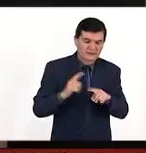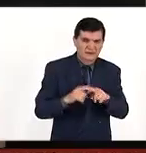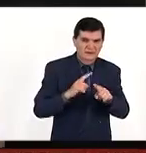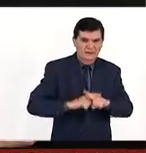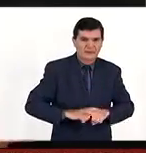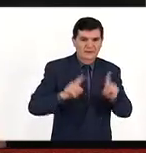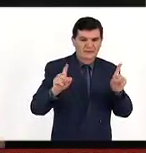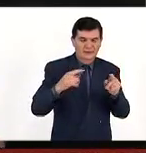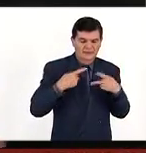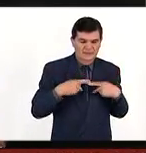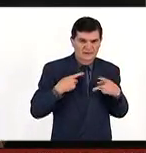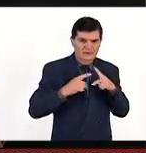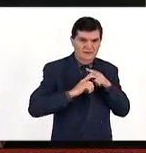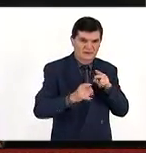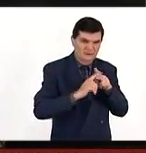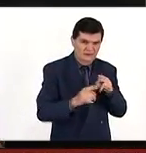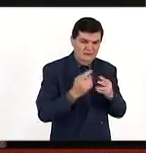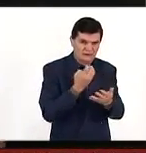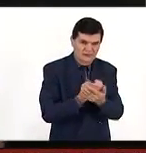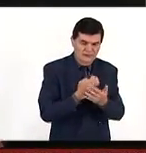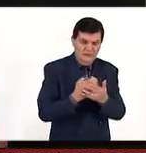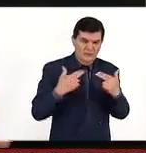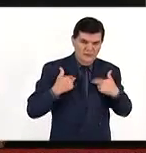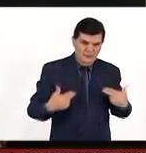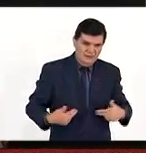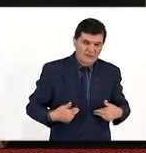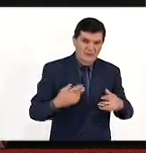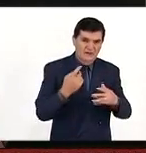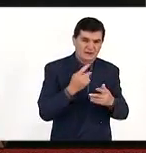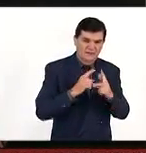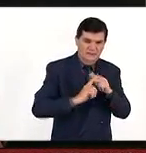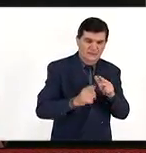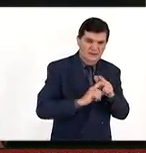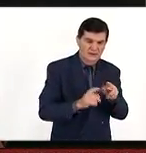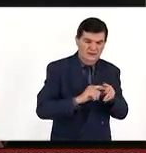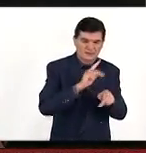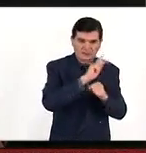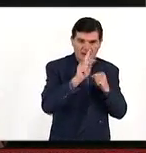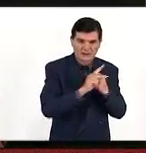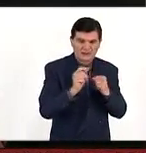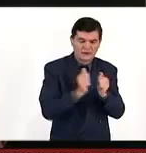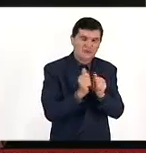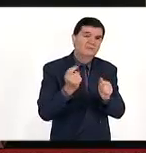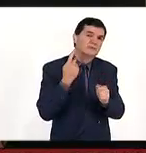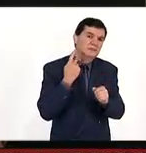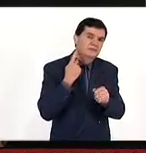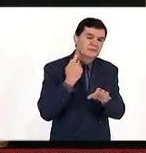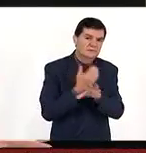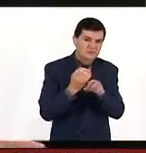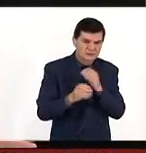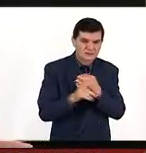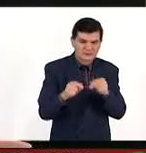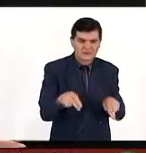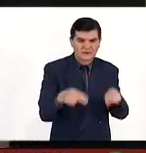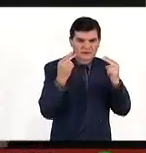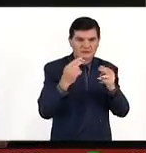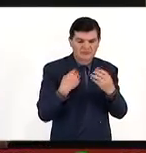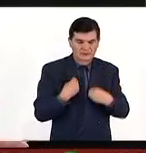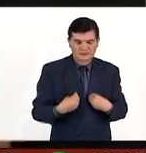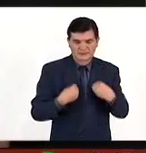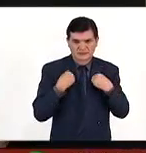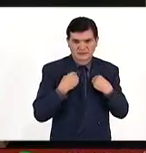diferencia entre el migrante económico y el migrante humanitario o el migrante que está saliendo su país por problemas políticos es una cuestión de supervivencia